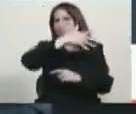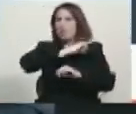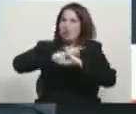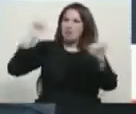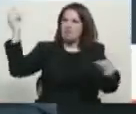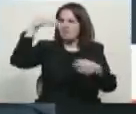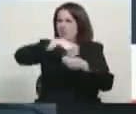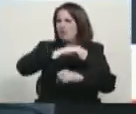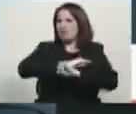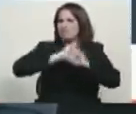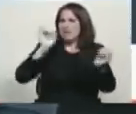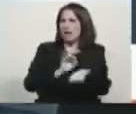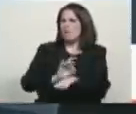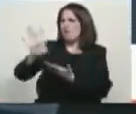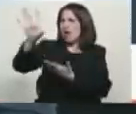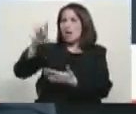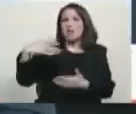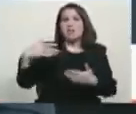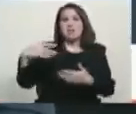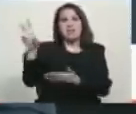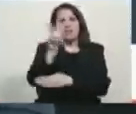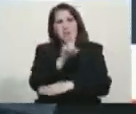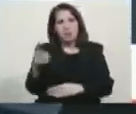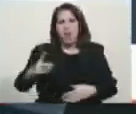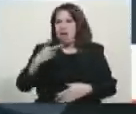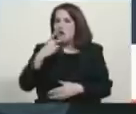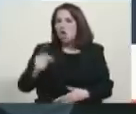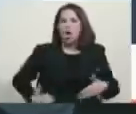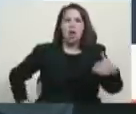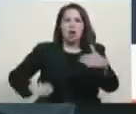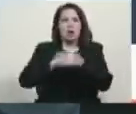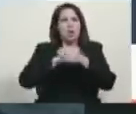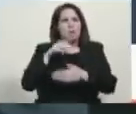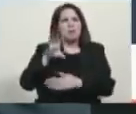tus manos de Venezuela, no al golpe de Estado en Venezuela.